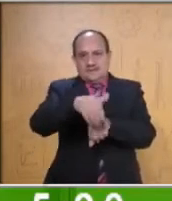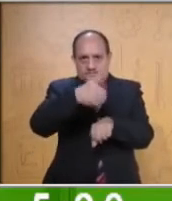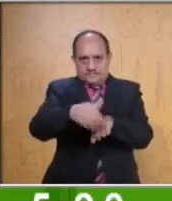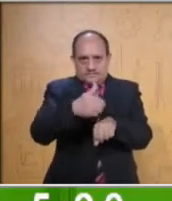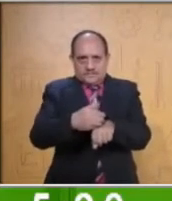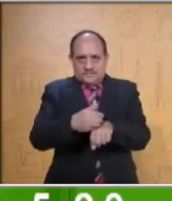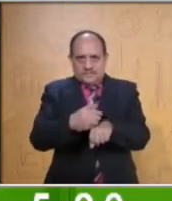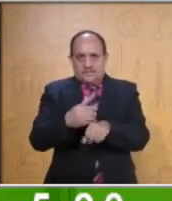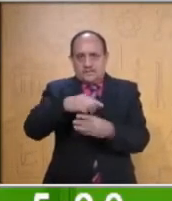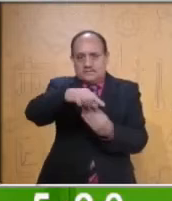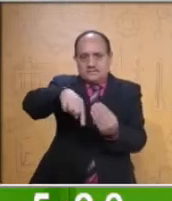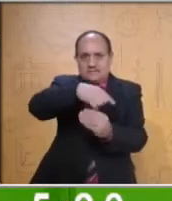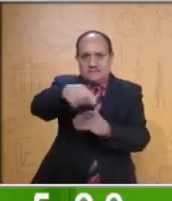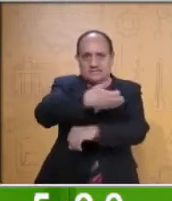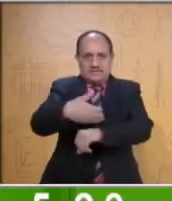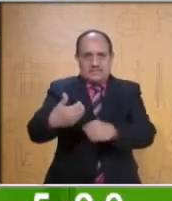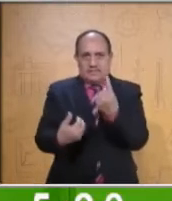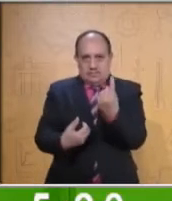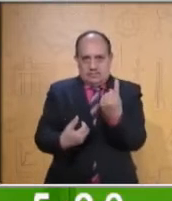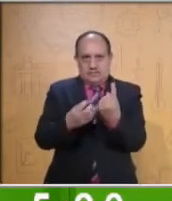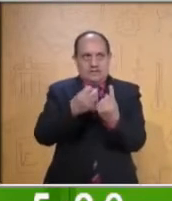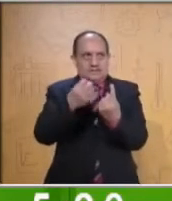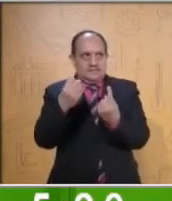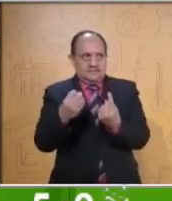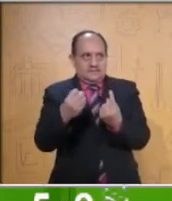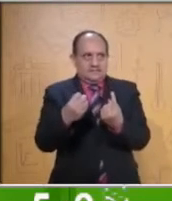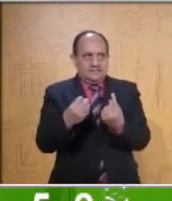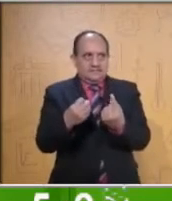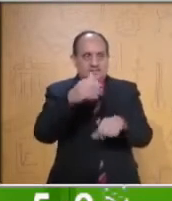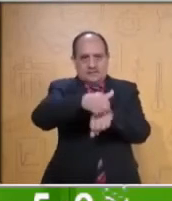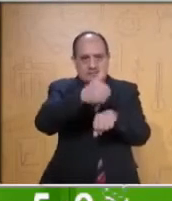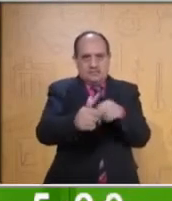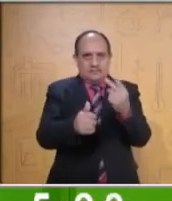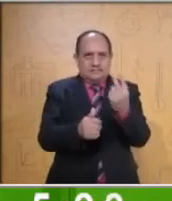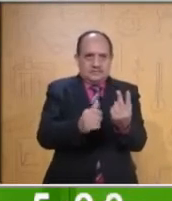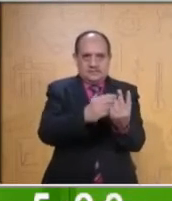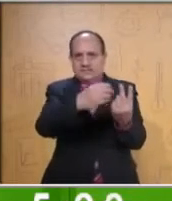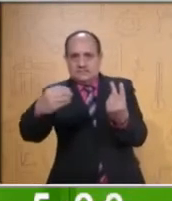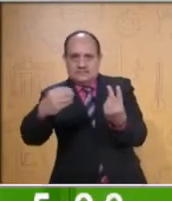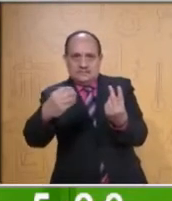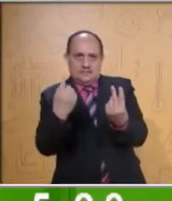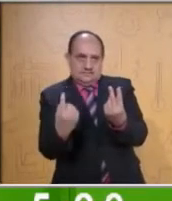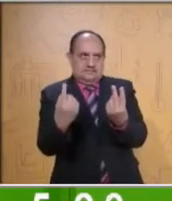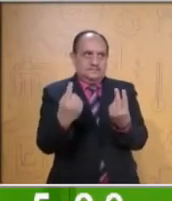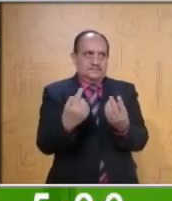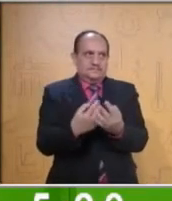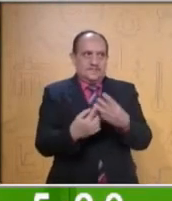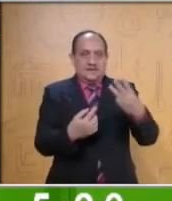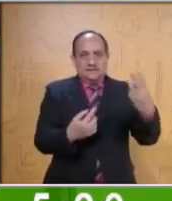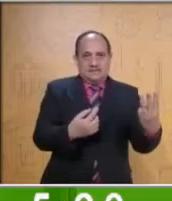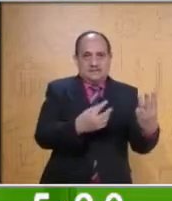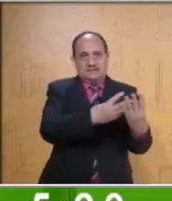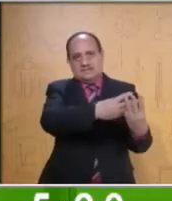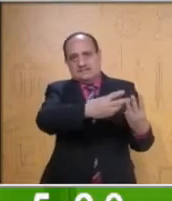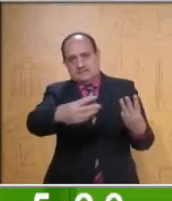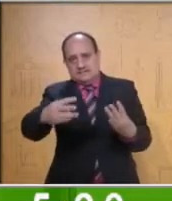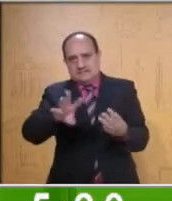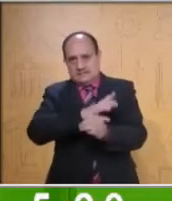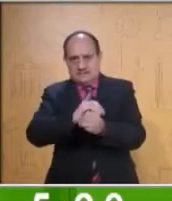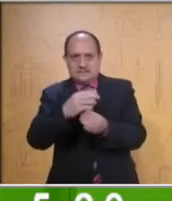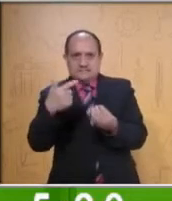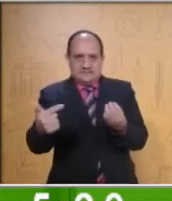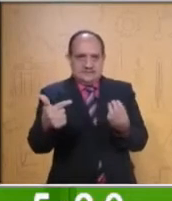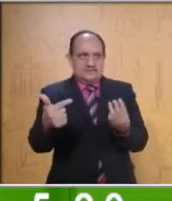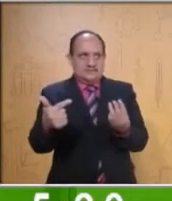integrantes 1 tiene frecuencia absoluta 0, número de integrantes 2 tiene frecuencia absoluta 1, 3, frecuencia absoluta